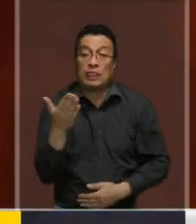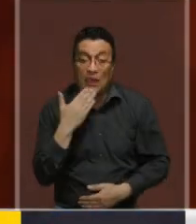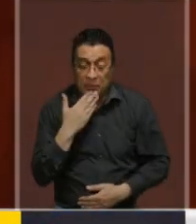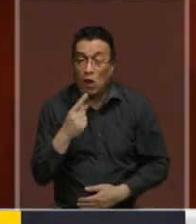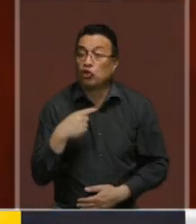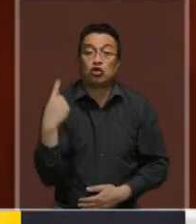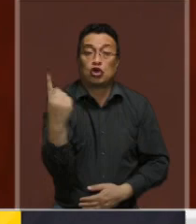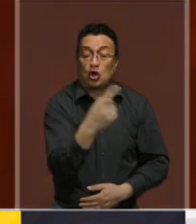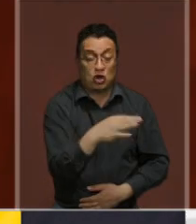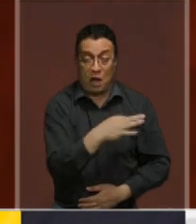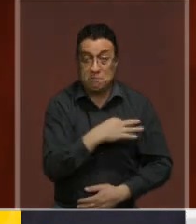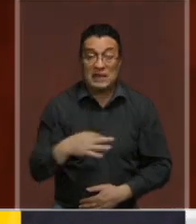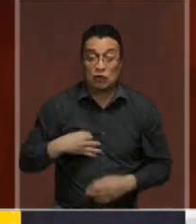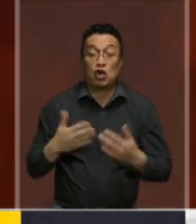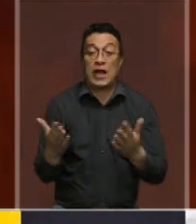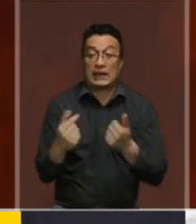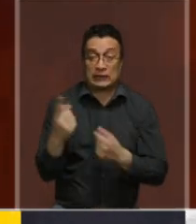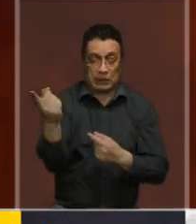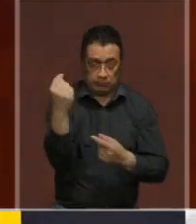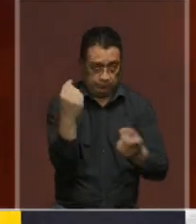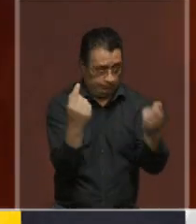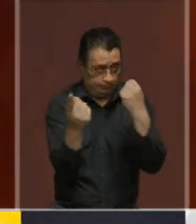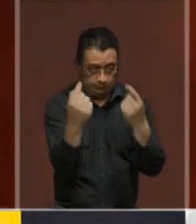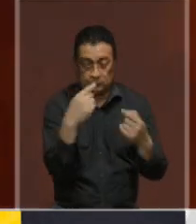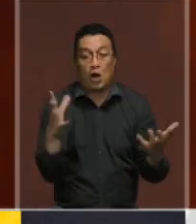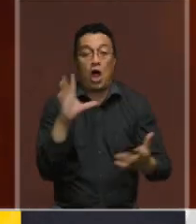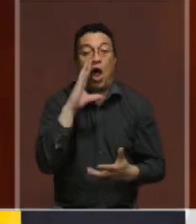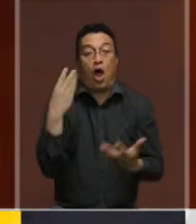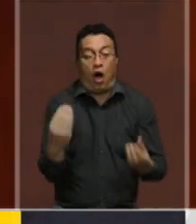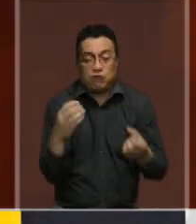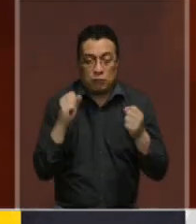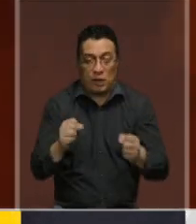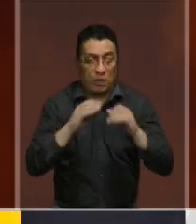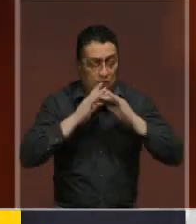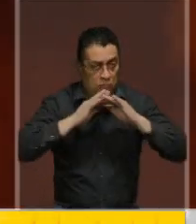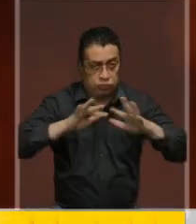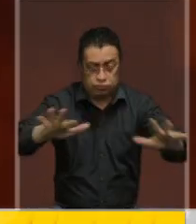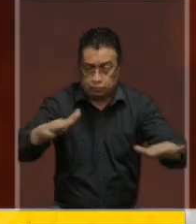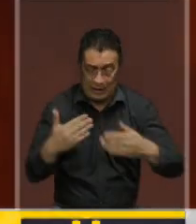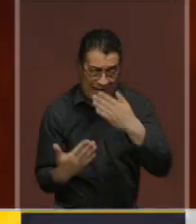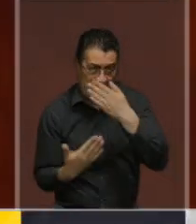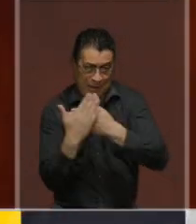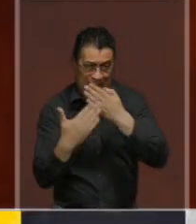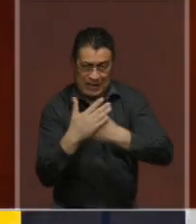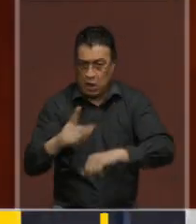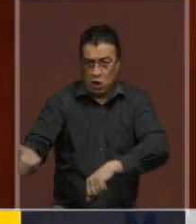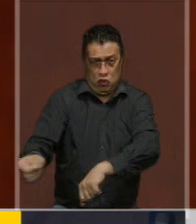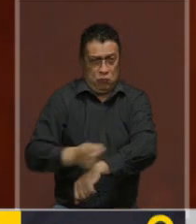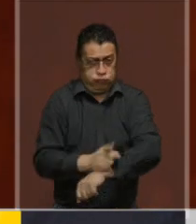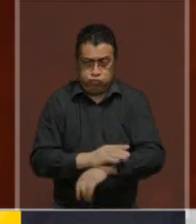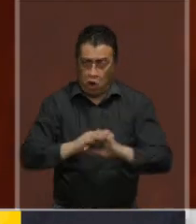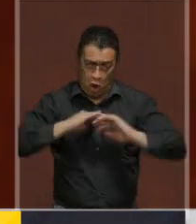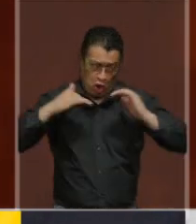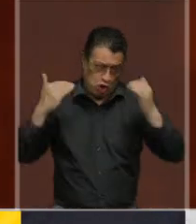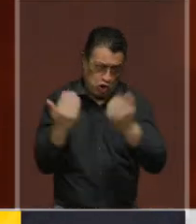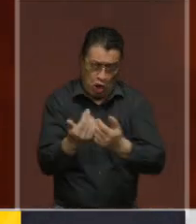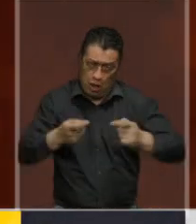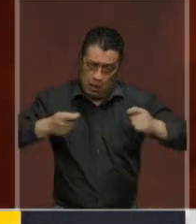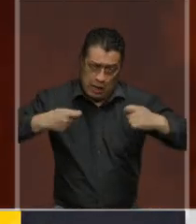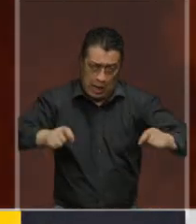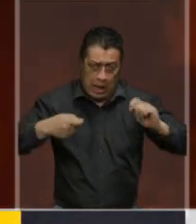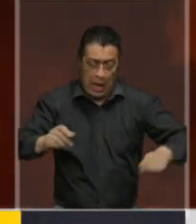todos los ministros que se requieren, por supuesto, para poder desplegar a primera hora de la mañana todas las capacidades del